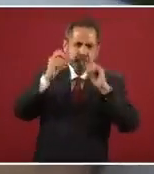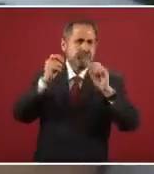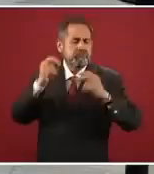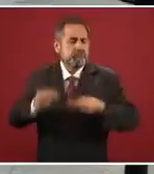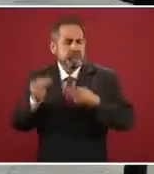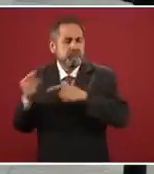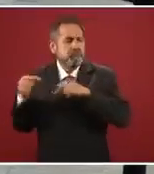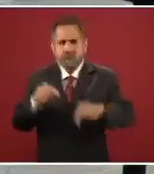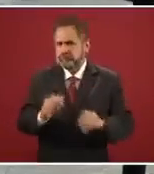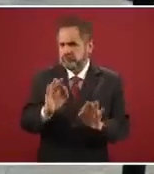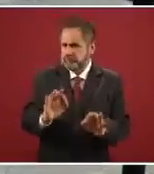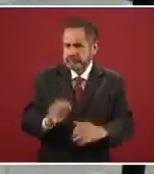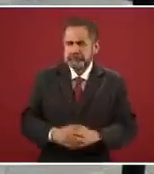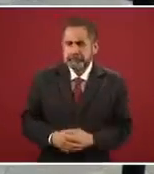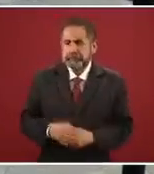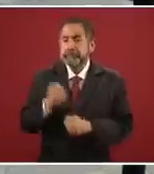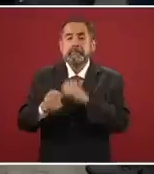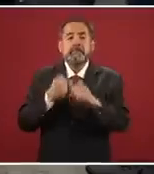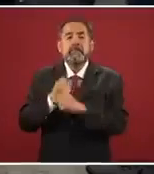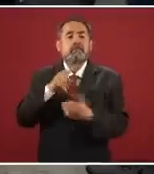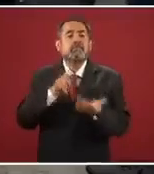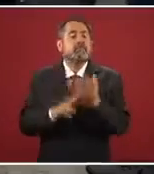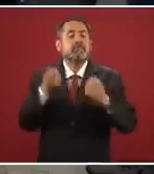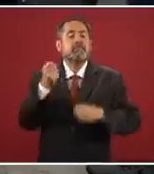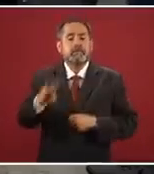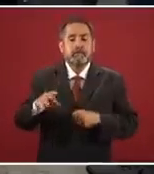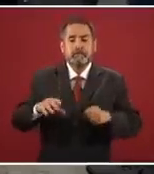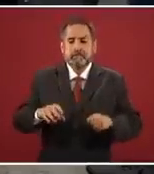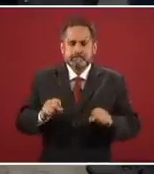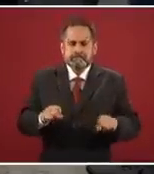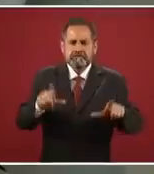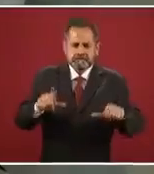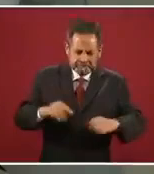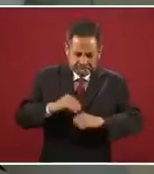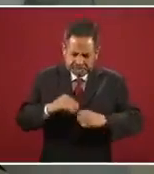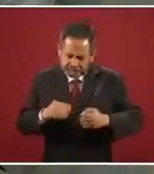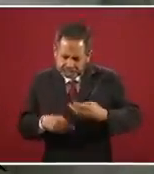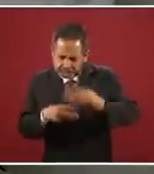total, durante 2019 se realizaron en Ventanilla a nivel nacional